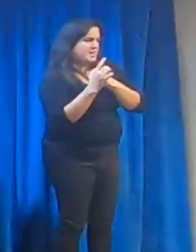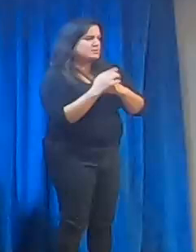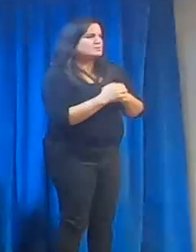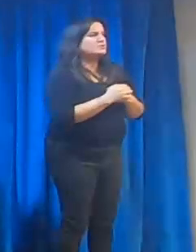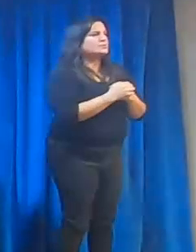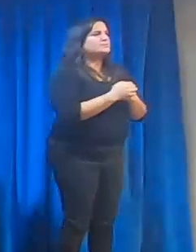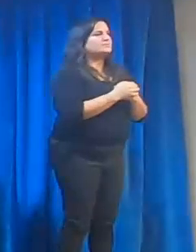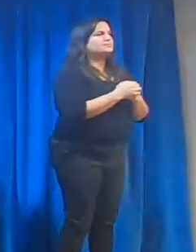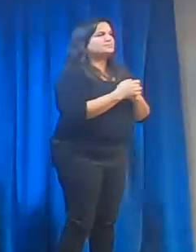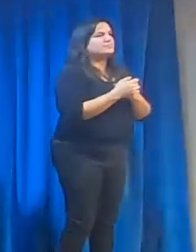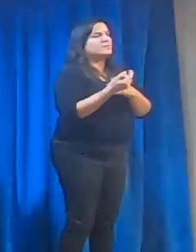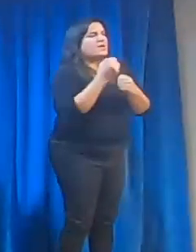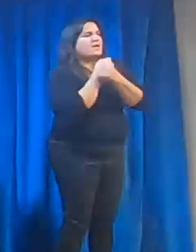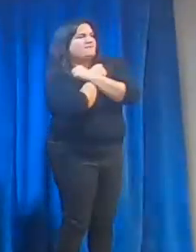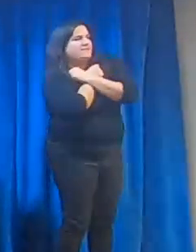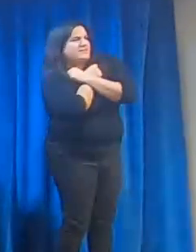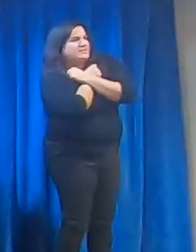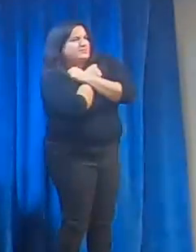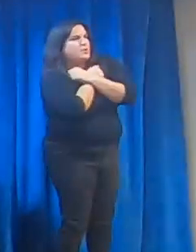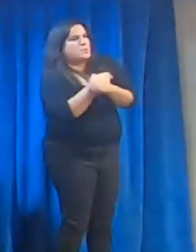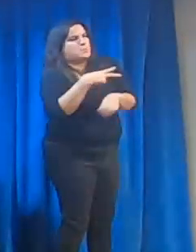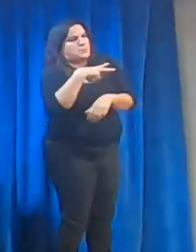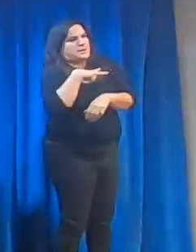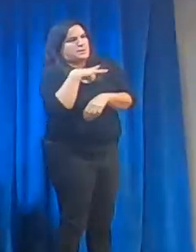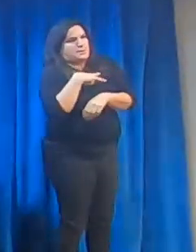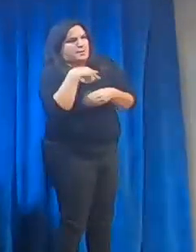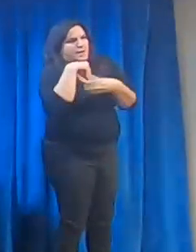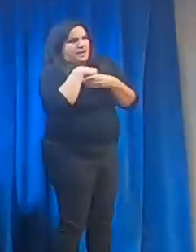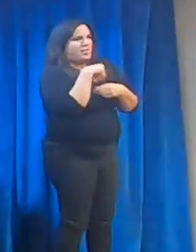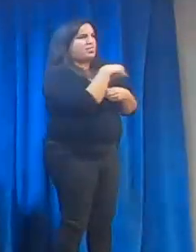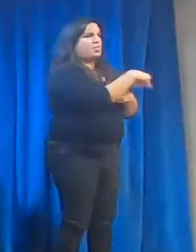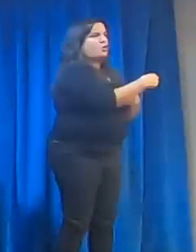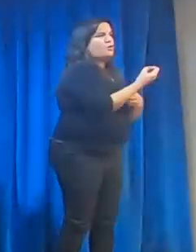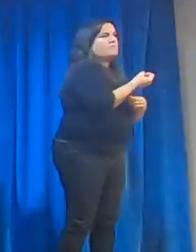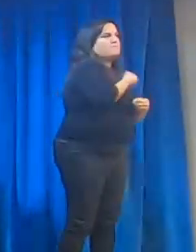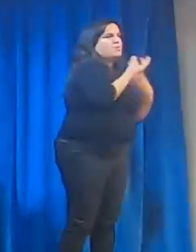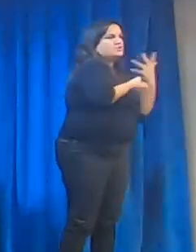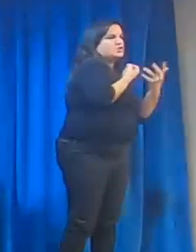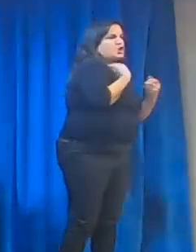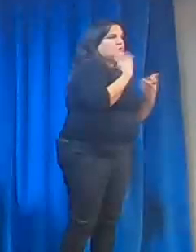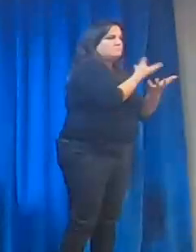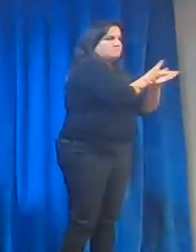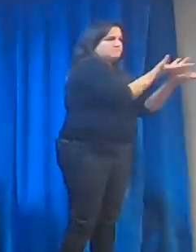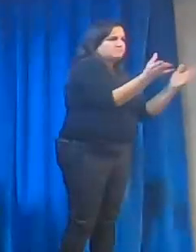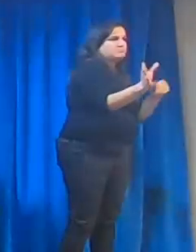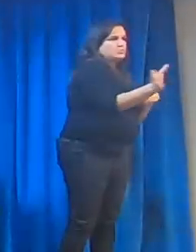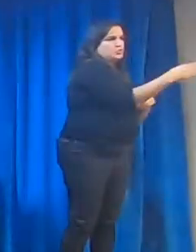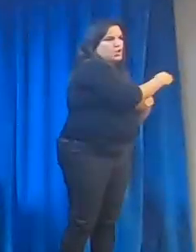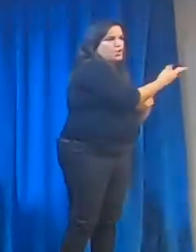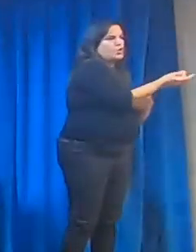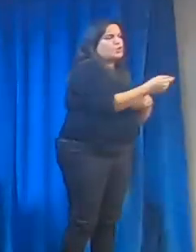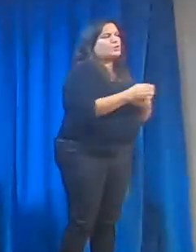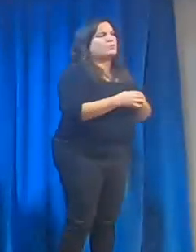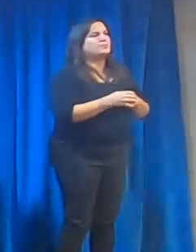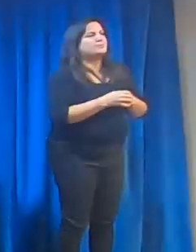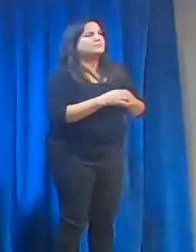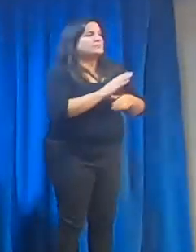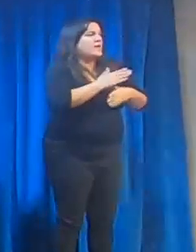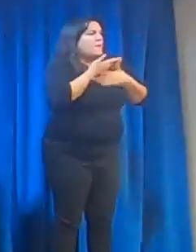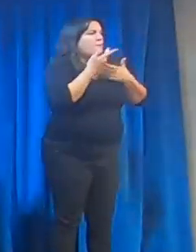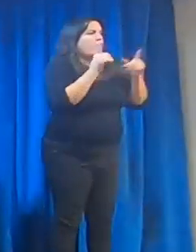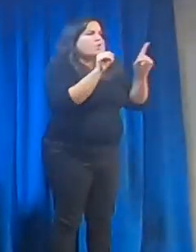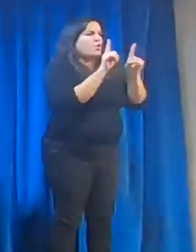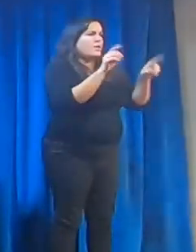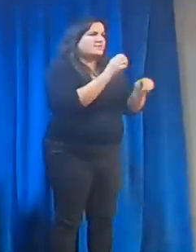sentimiento privado y la emoción es un sentir colectivo. La emoción comienza, el afecto recomienza. El amor no es producto